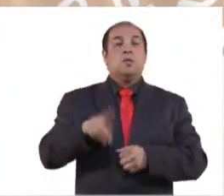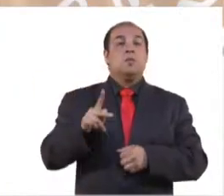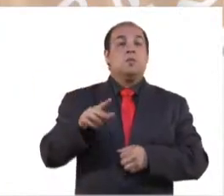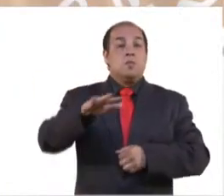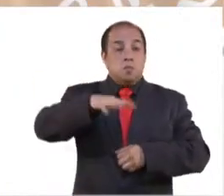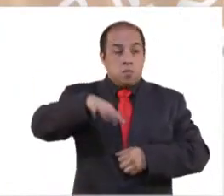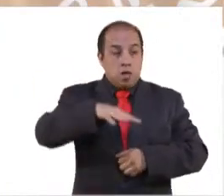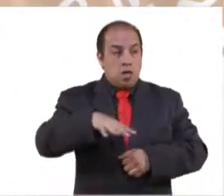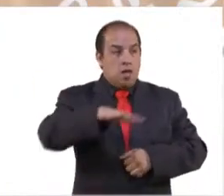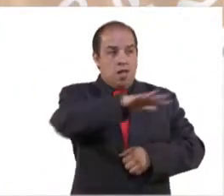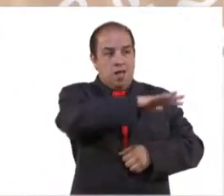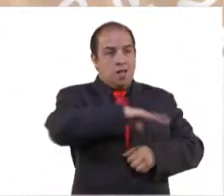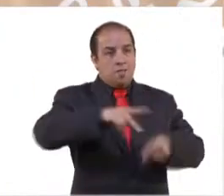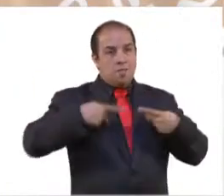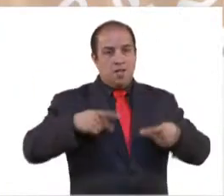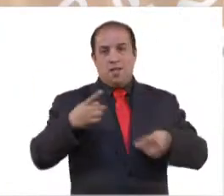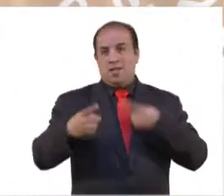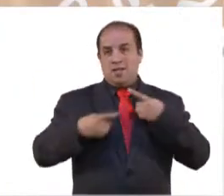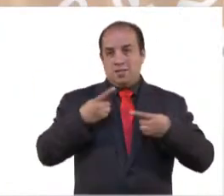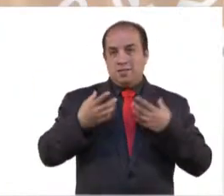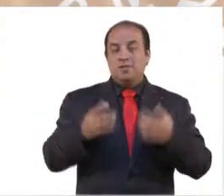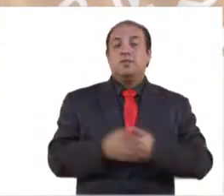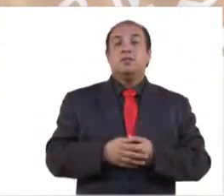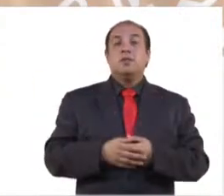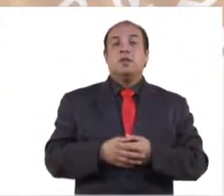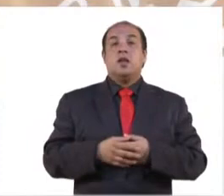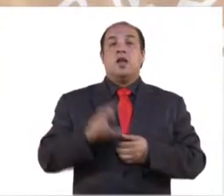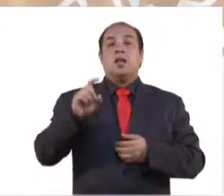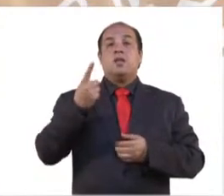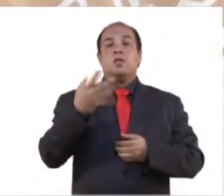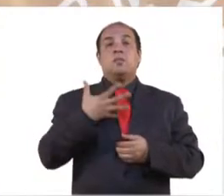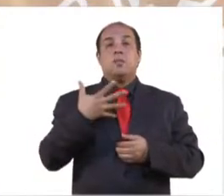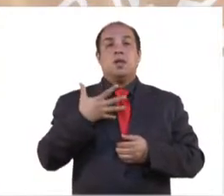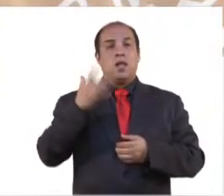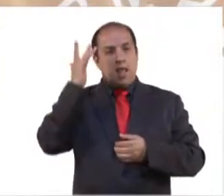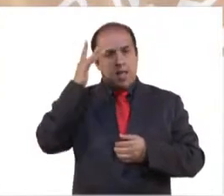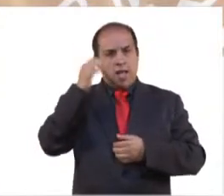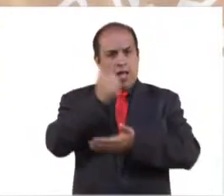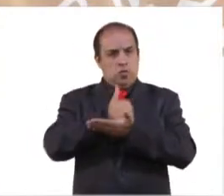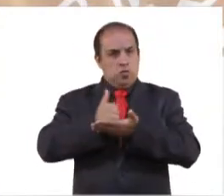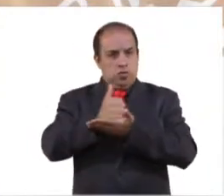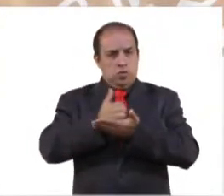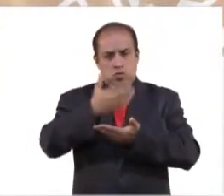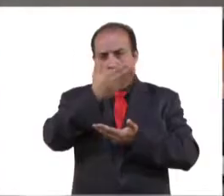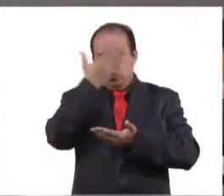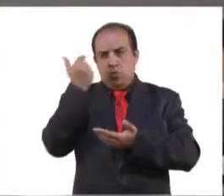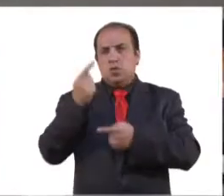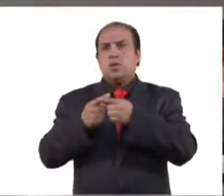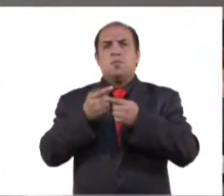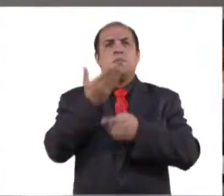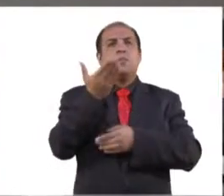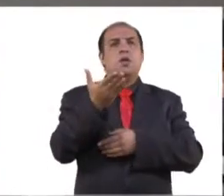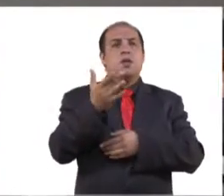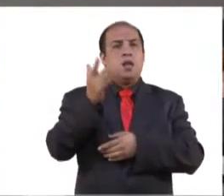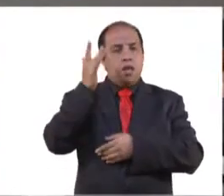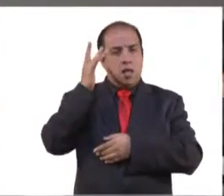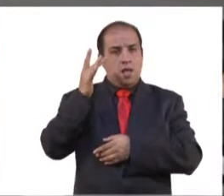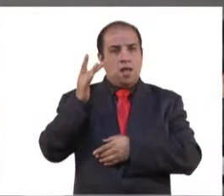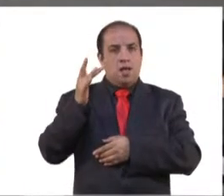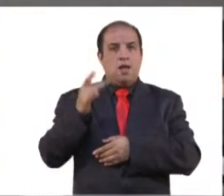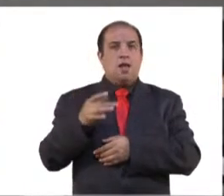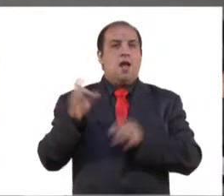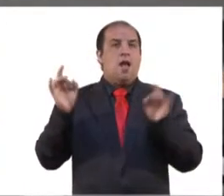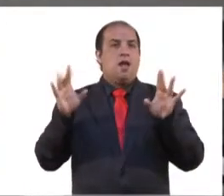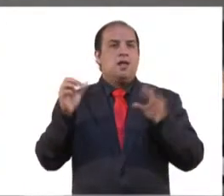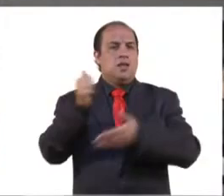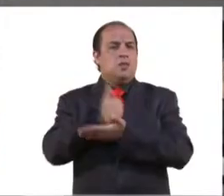que la gente se divierta. El fin de año, el 31, va a haber Los Ángeles Azules. No sé quién pedía Los Ángeles Azules. Ya no está la compañera que pedía